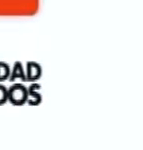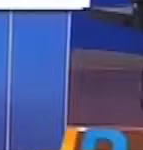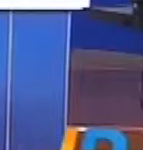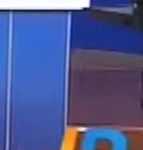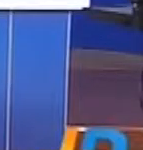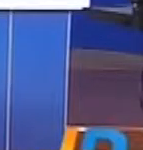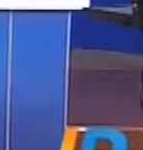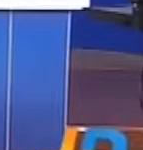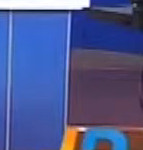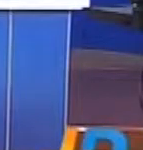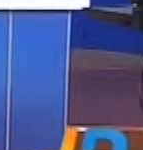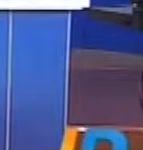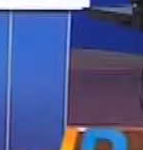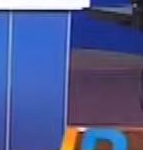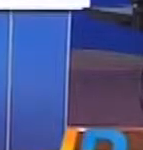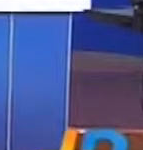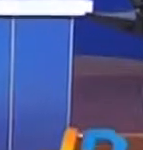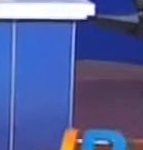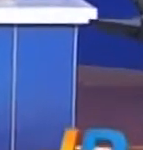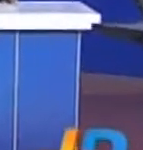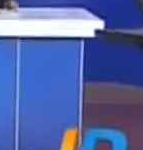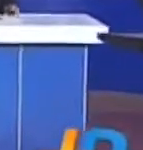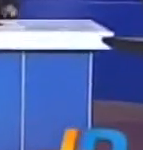como debes.